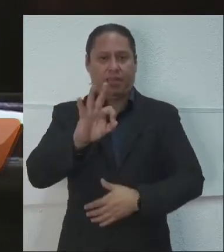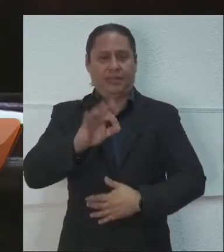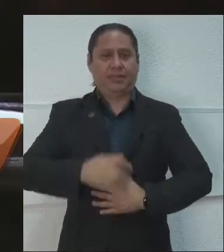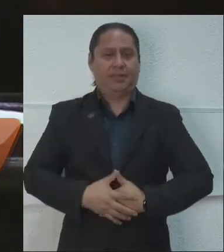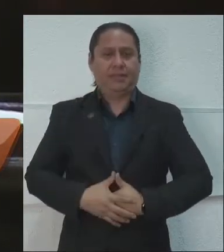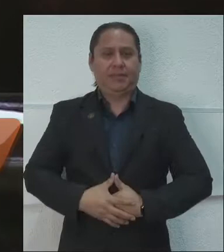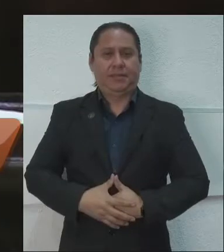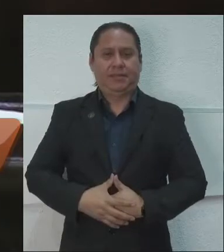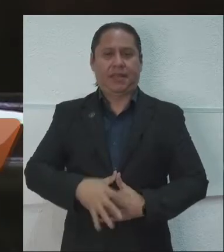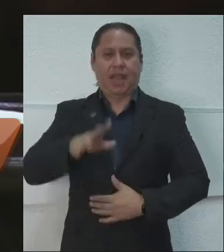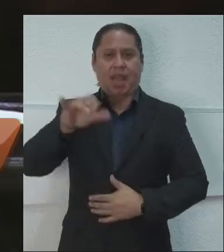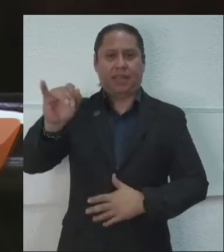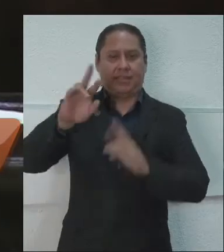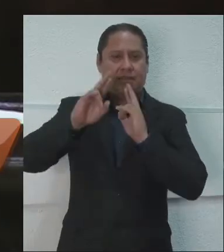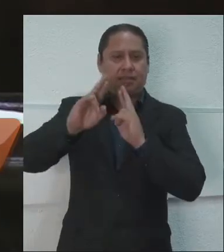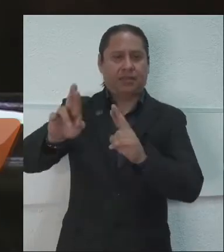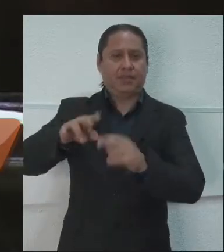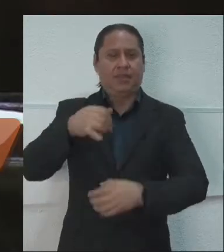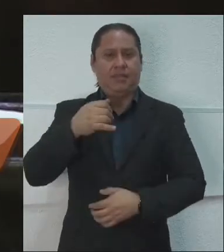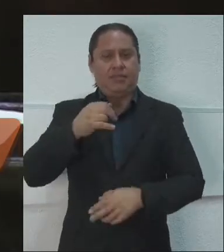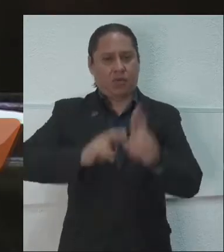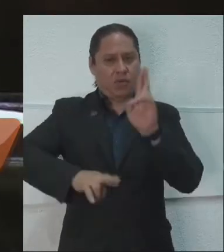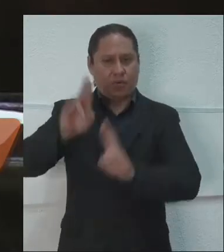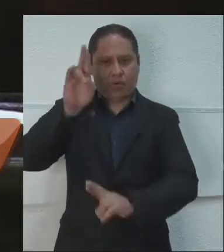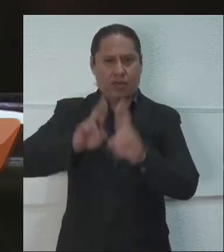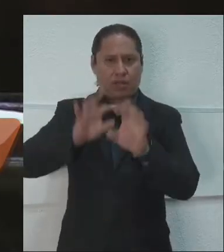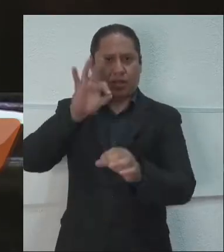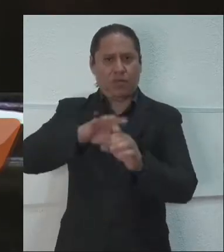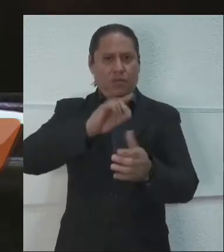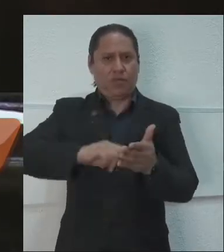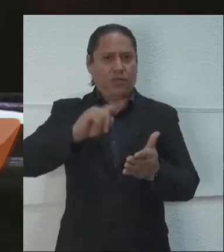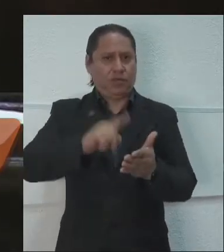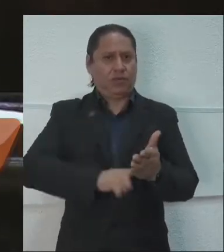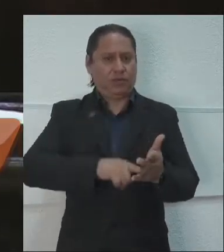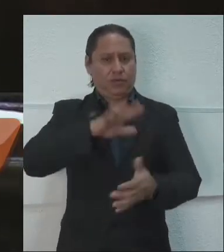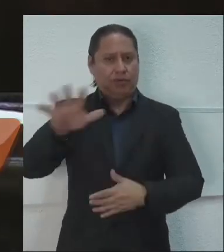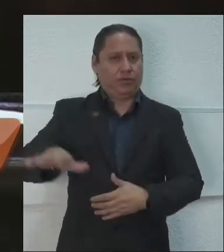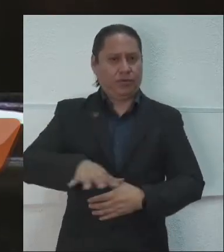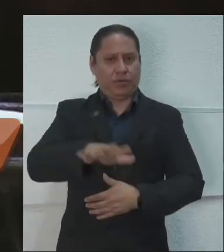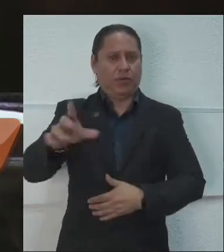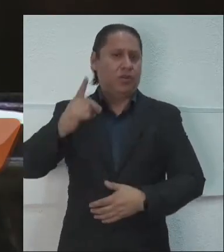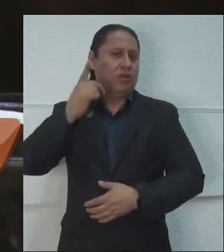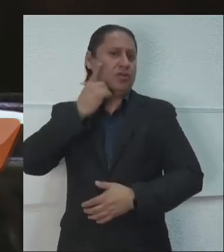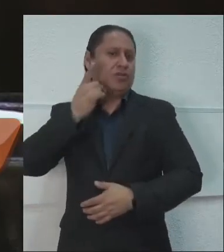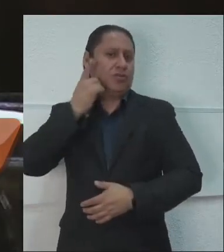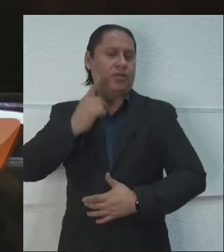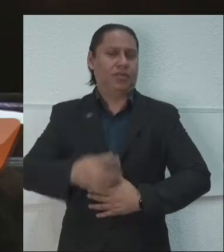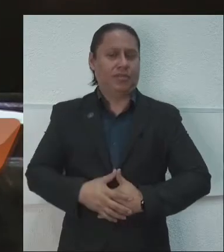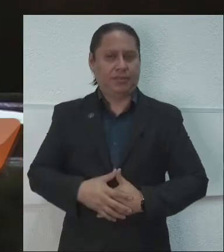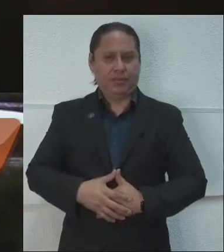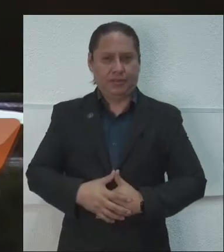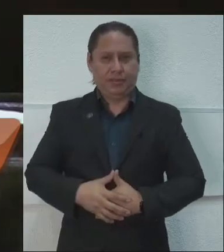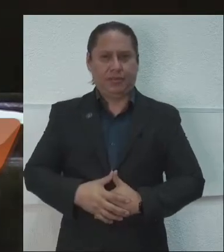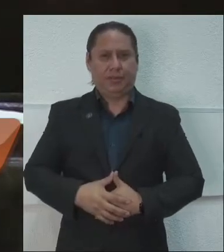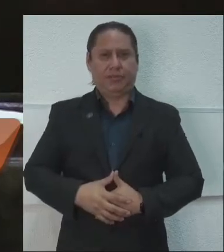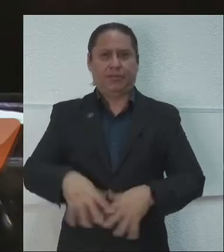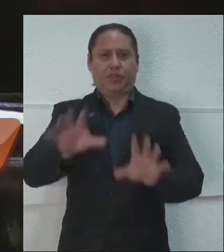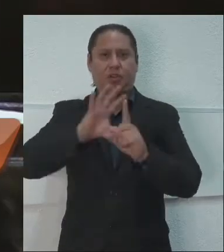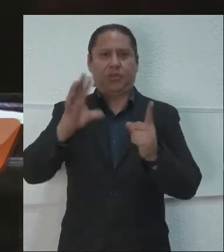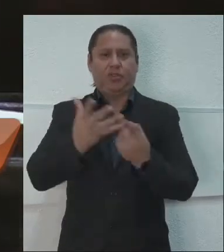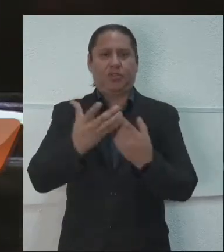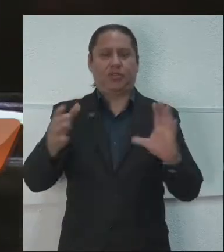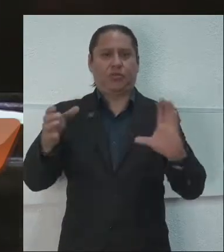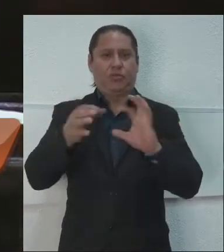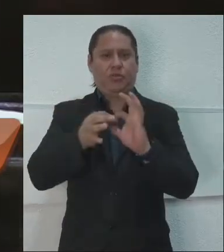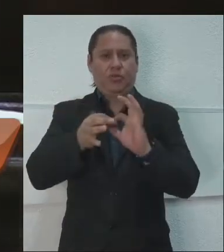2023. Así lo resolvieron y dictaminaron por unanimidad de votos las diputadas y los diputados presentes de las